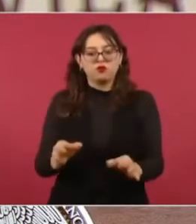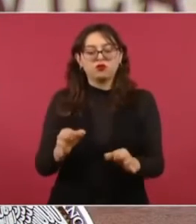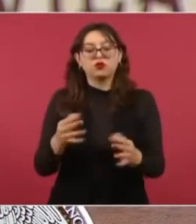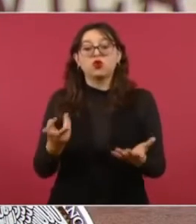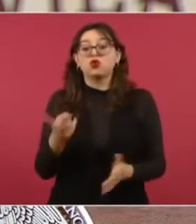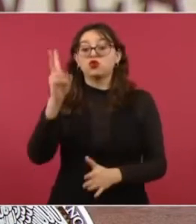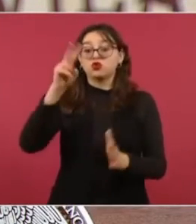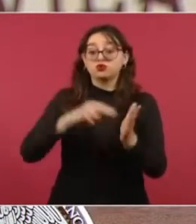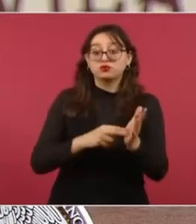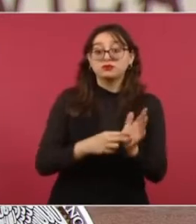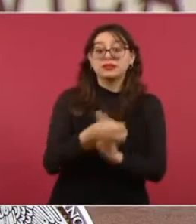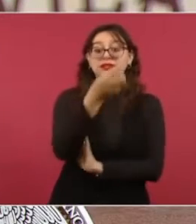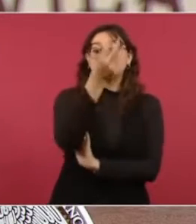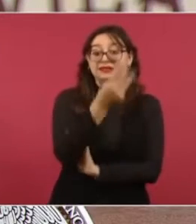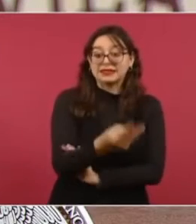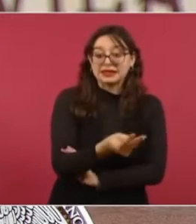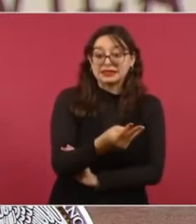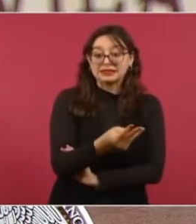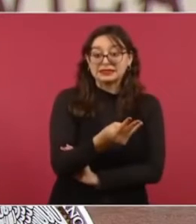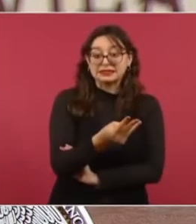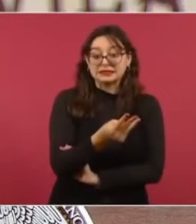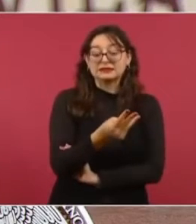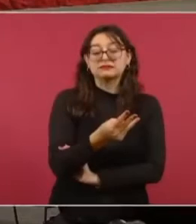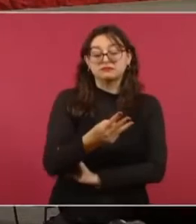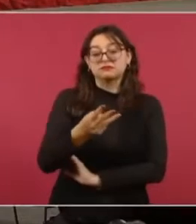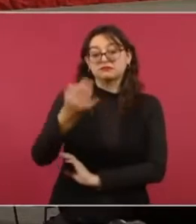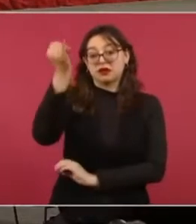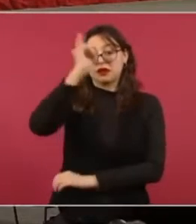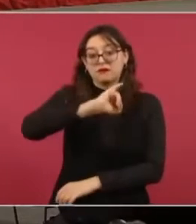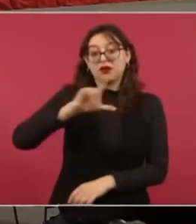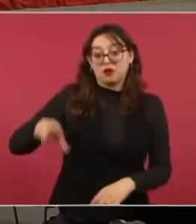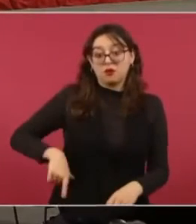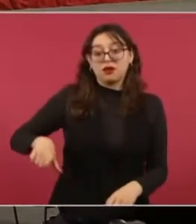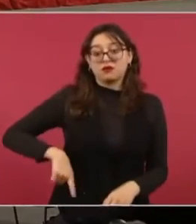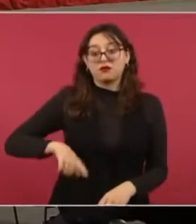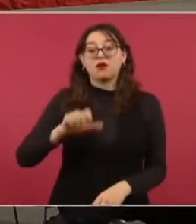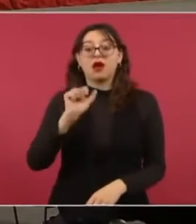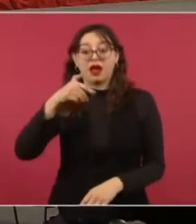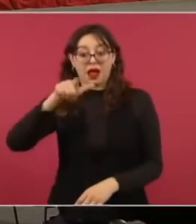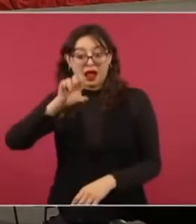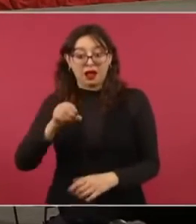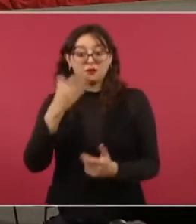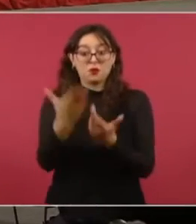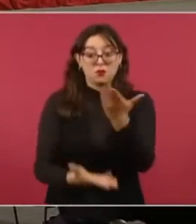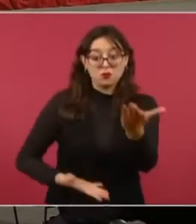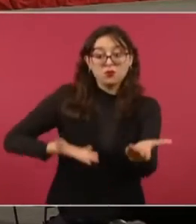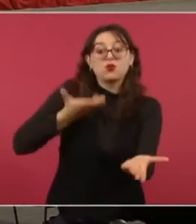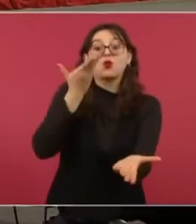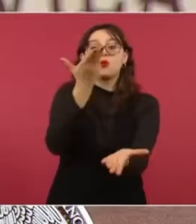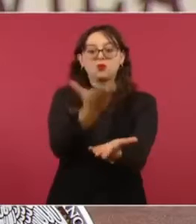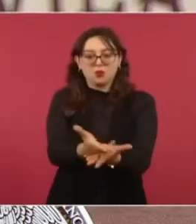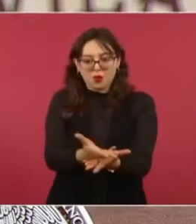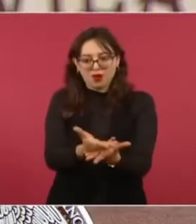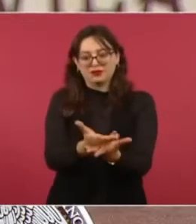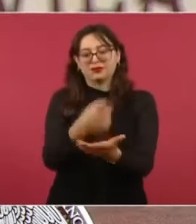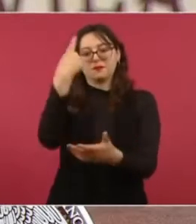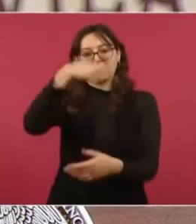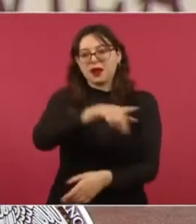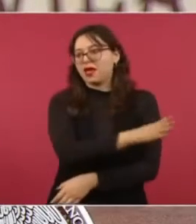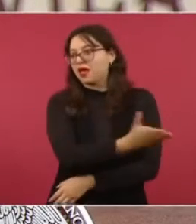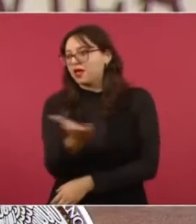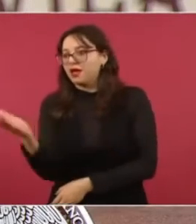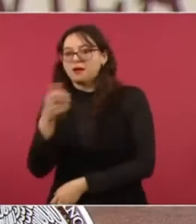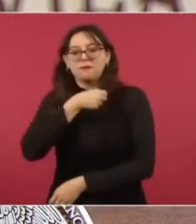2003 propuso una ley par. Ahora, el presidente de México elevó a